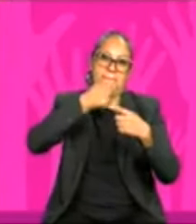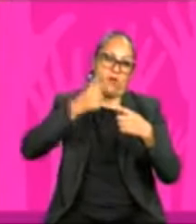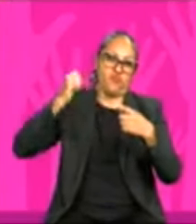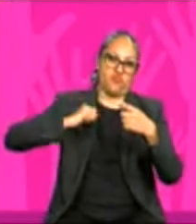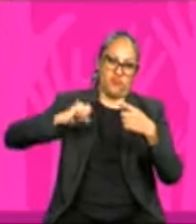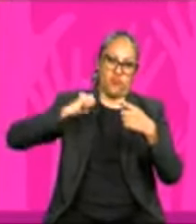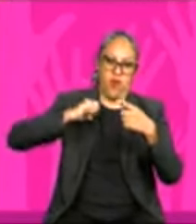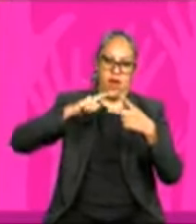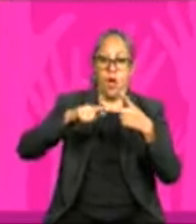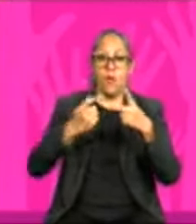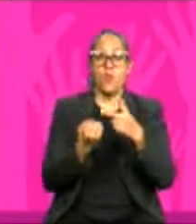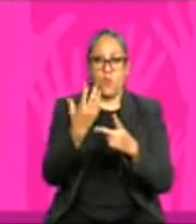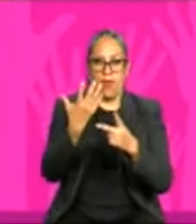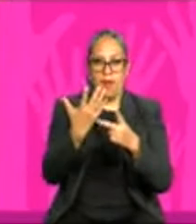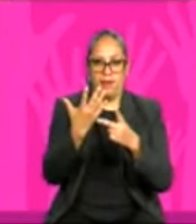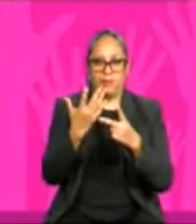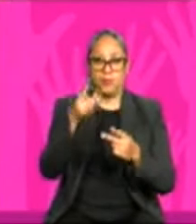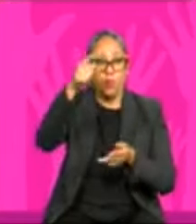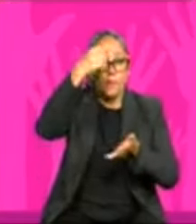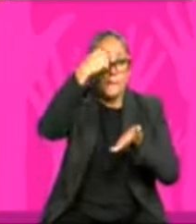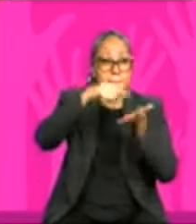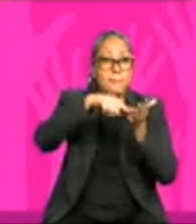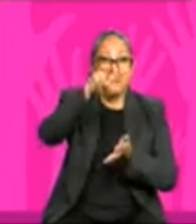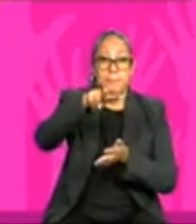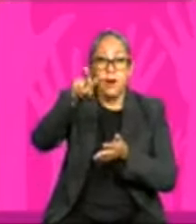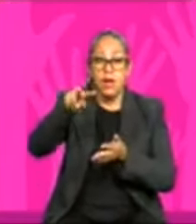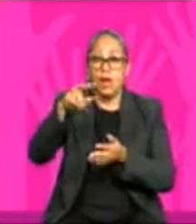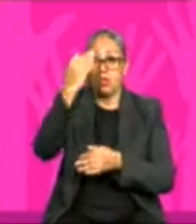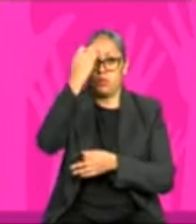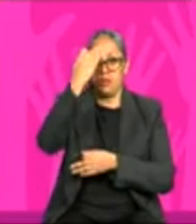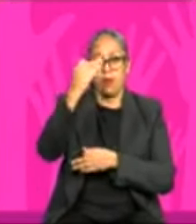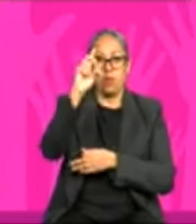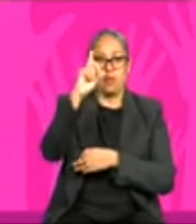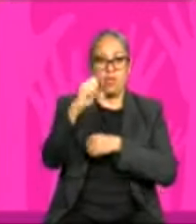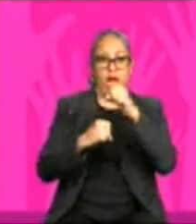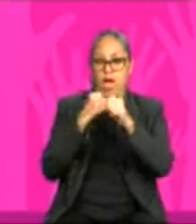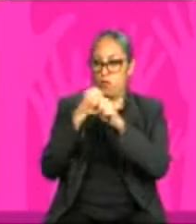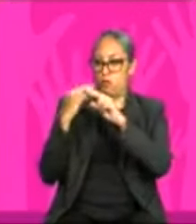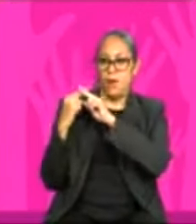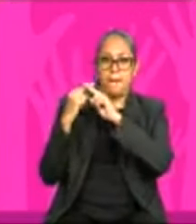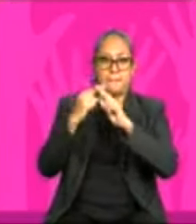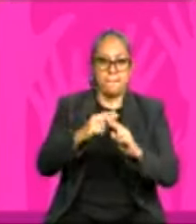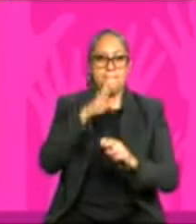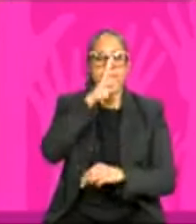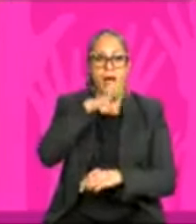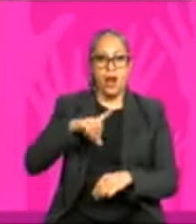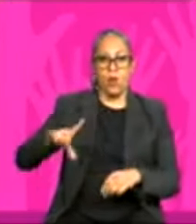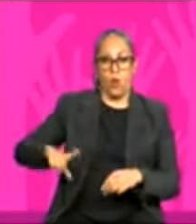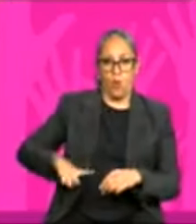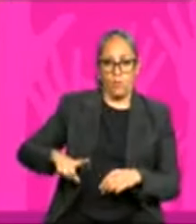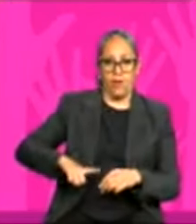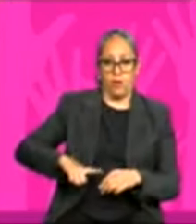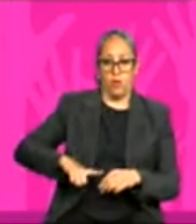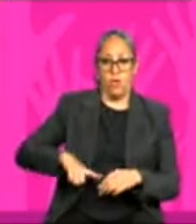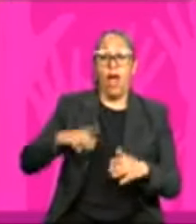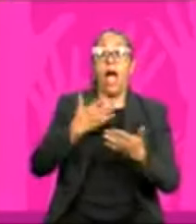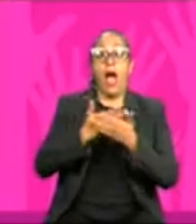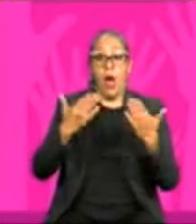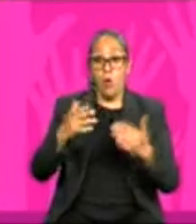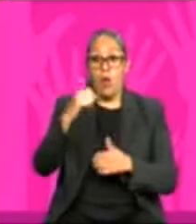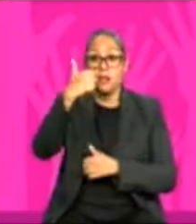No te dejes engañar. 30 años de malos gobiernos del PRIAN y los otros 6 del mal gobierno